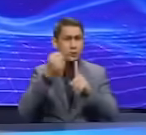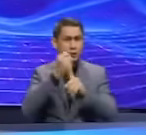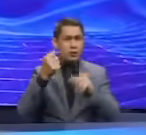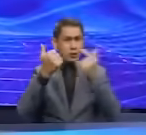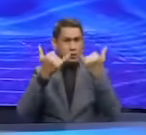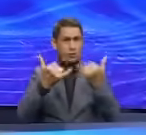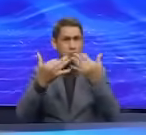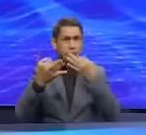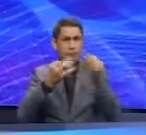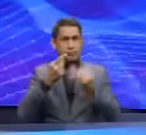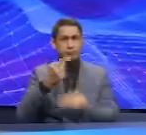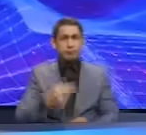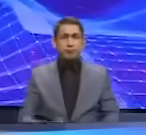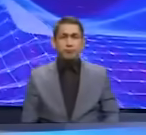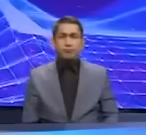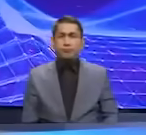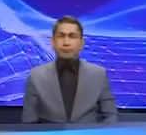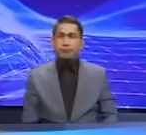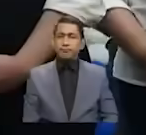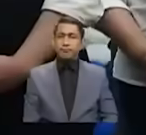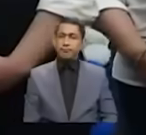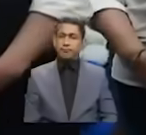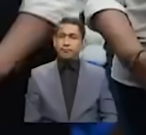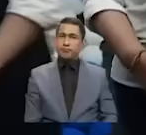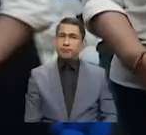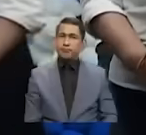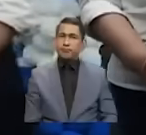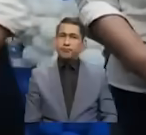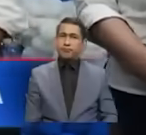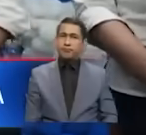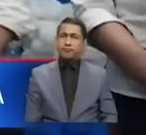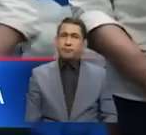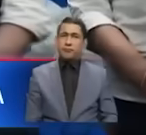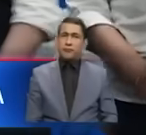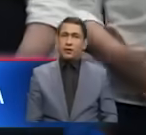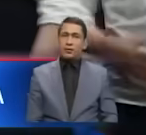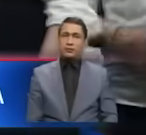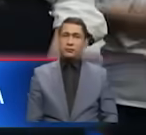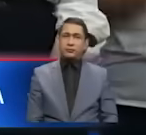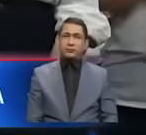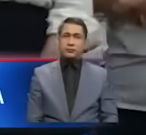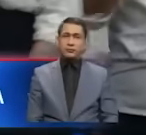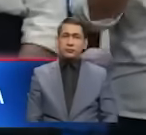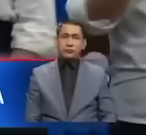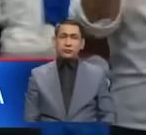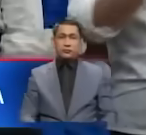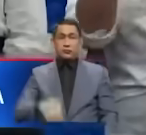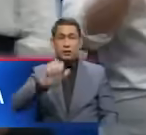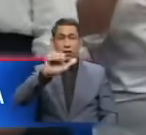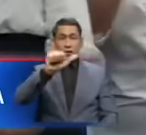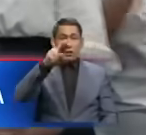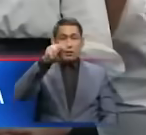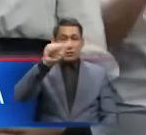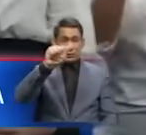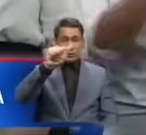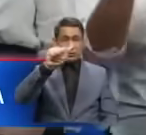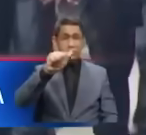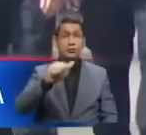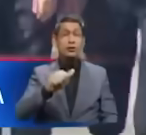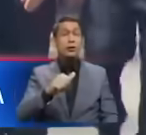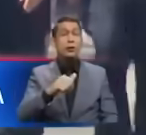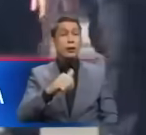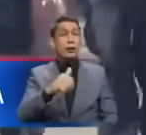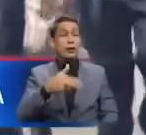Noticias Internacionales. Ana García de Hernández. Ana García, esposa del expresidente hondureño Juan